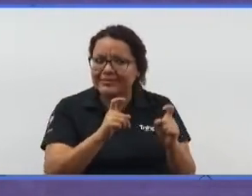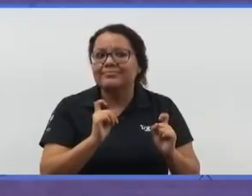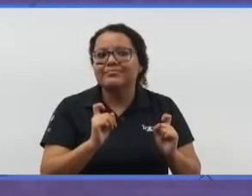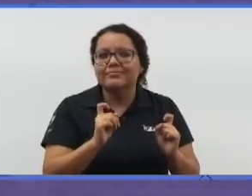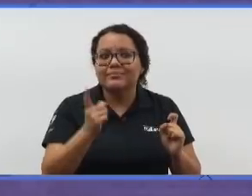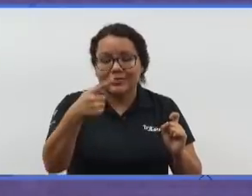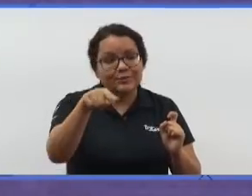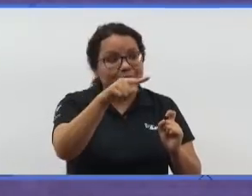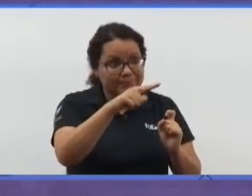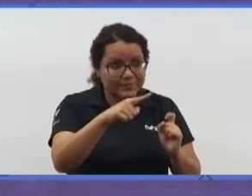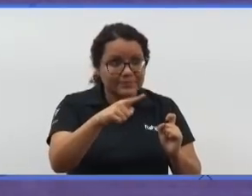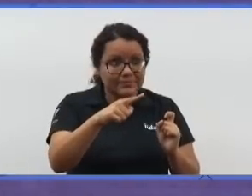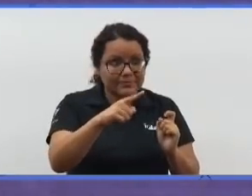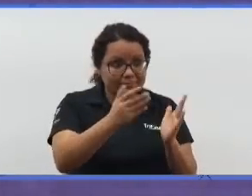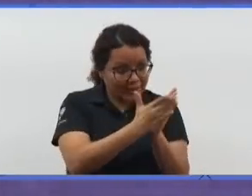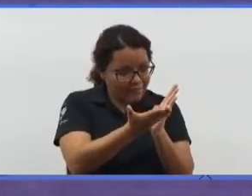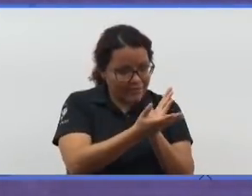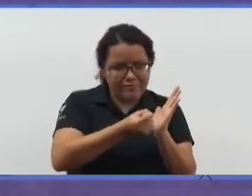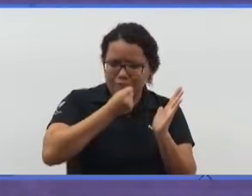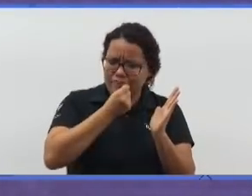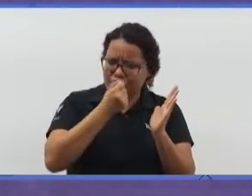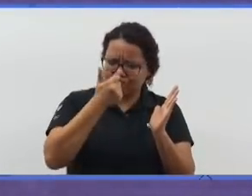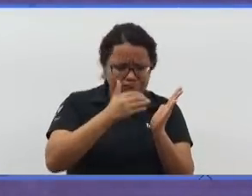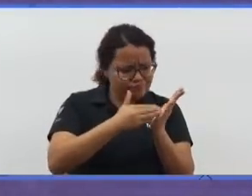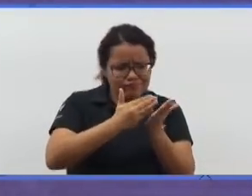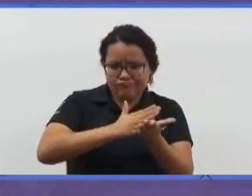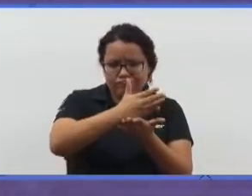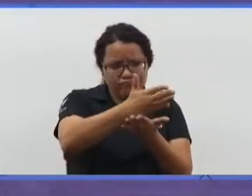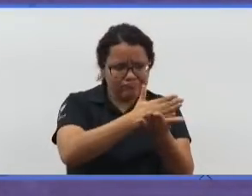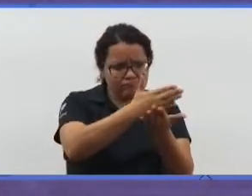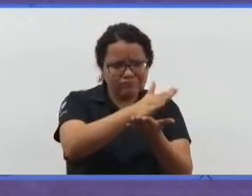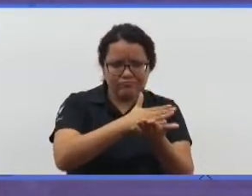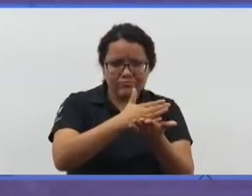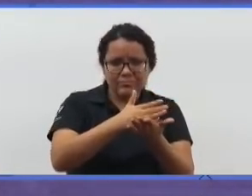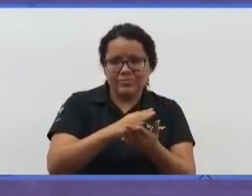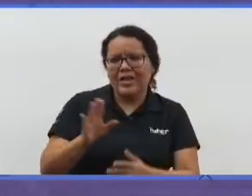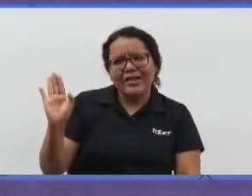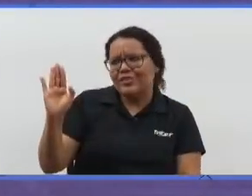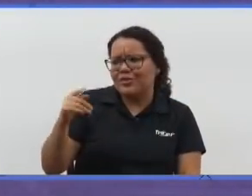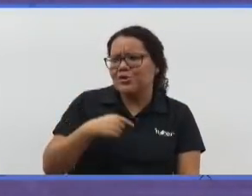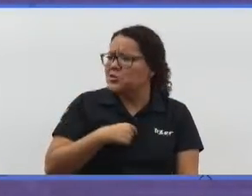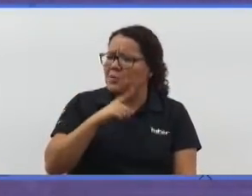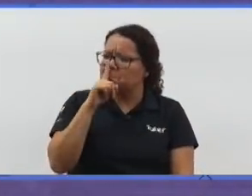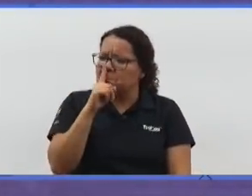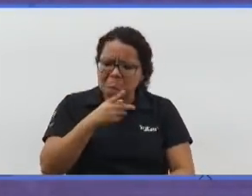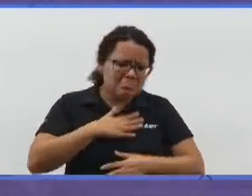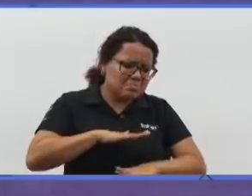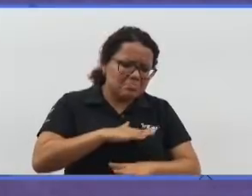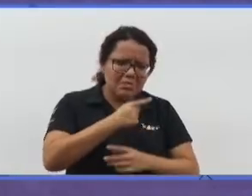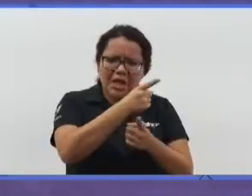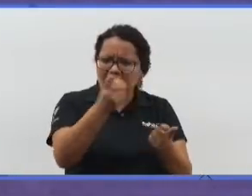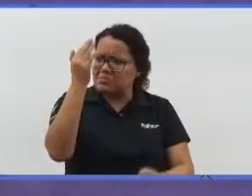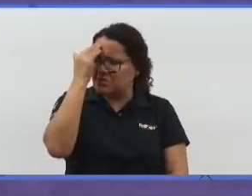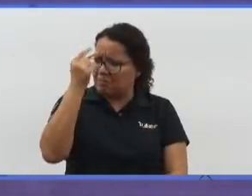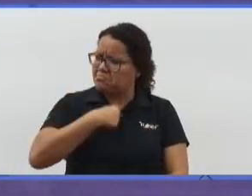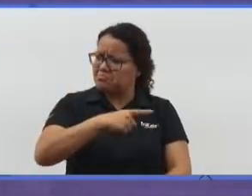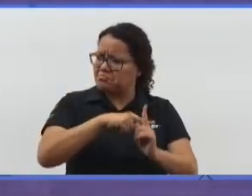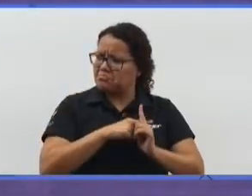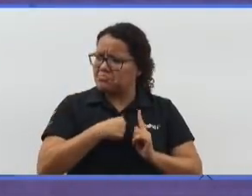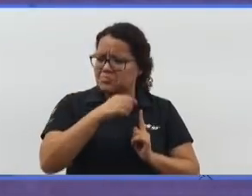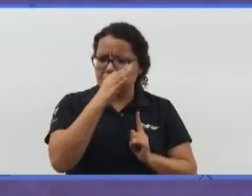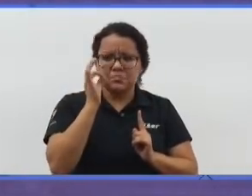comparte usted las buenas nuevas aquí y le gusta pues hablar de cristo no yo tranquilo pues la gente sabe que vengo pero no digo